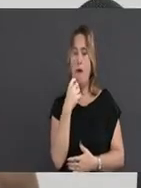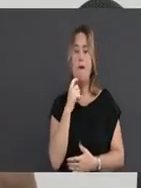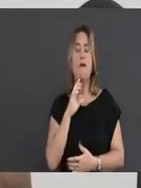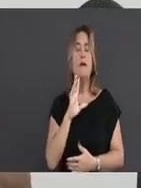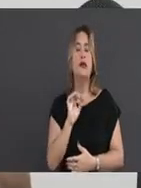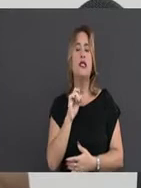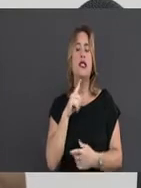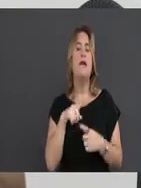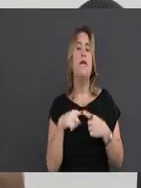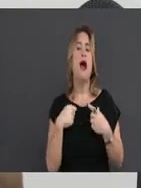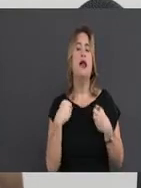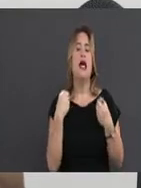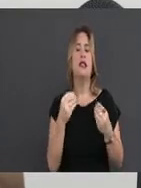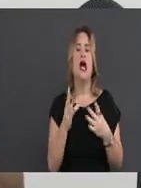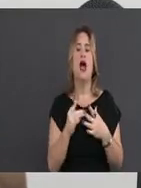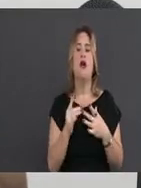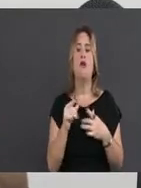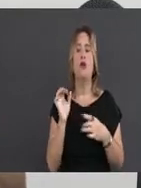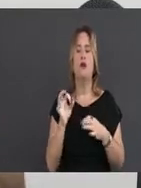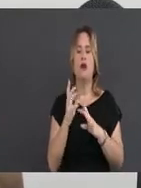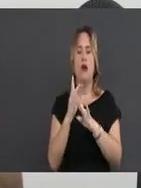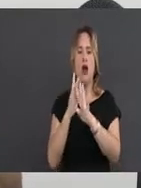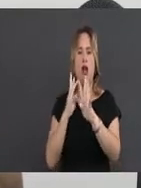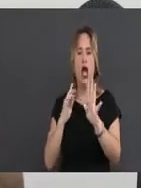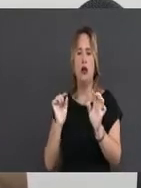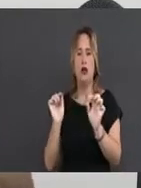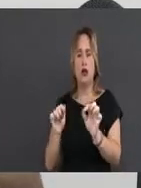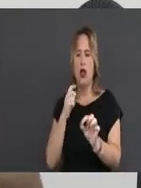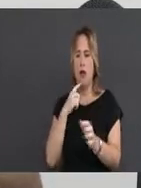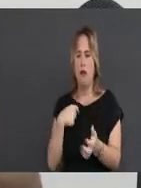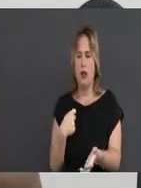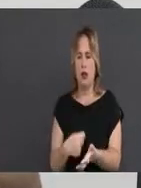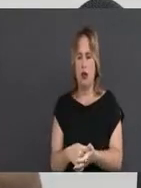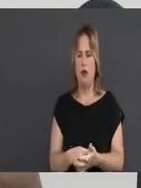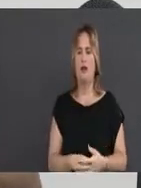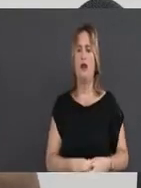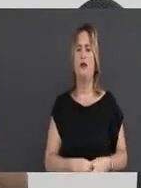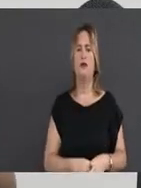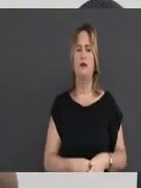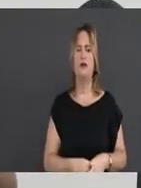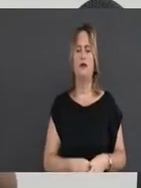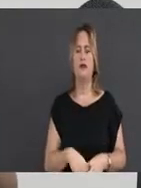Precisamente para dar mayor oportunidad al resto de la población que pueda adquirir el servicio.